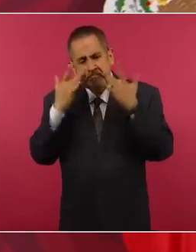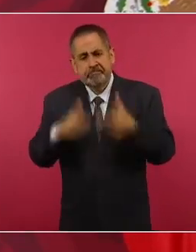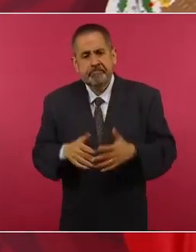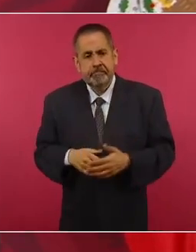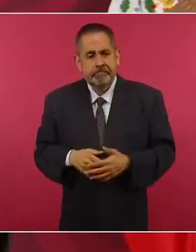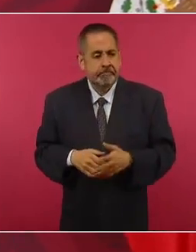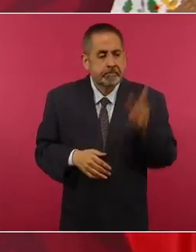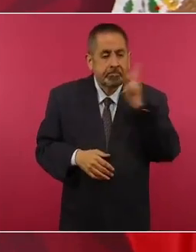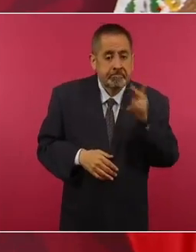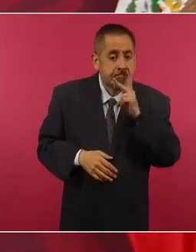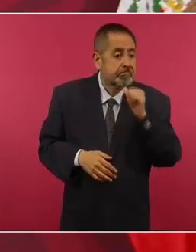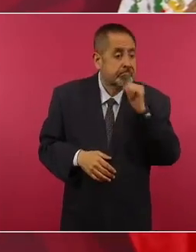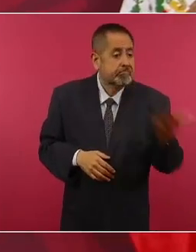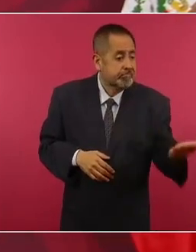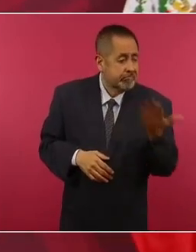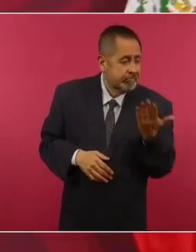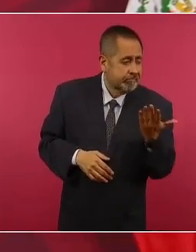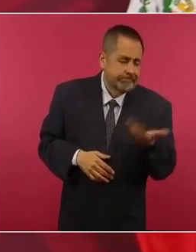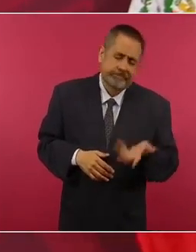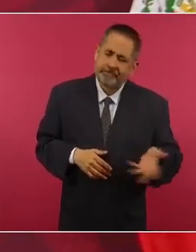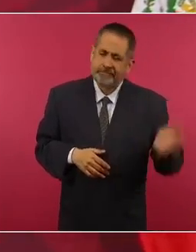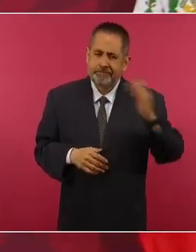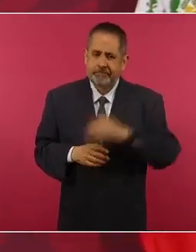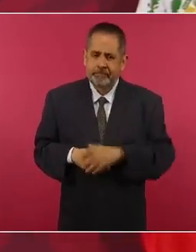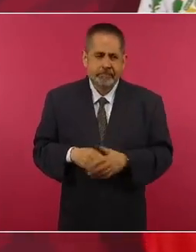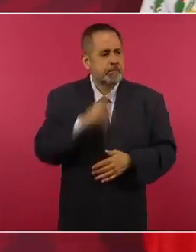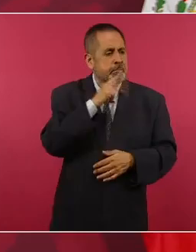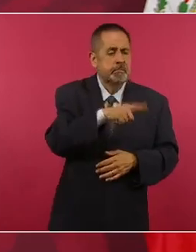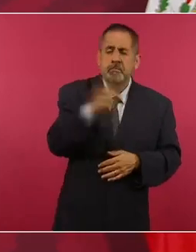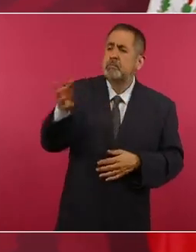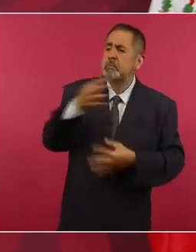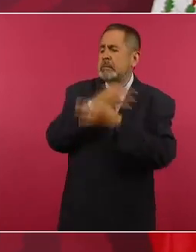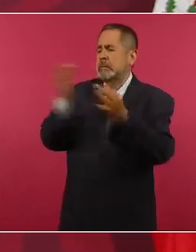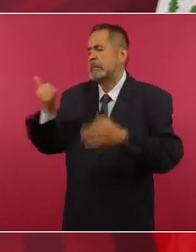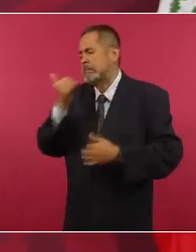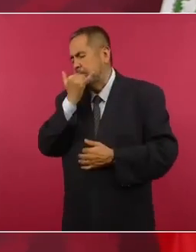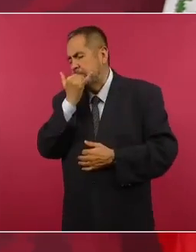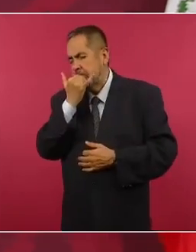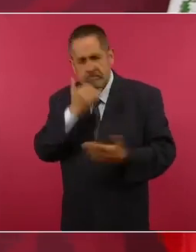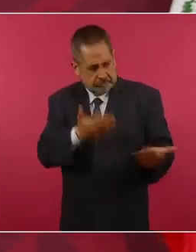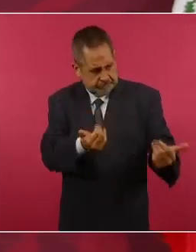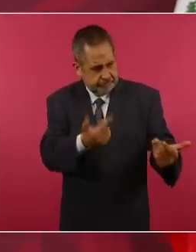pero si no presenta prueba, pues que ofrezco una disculpa.